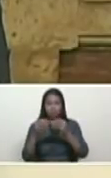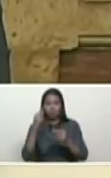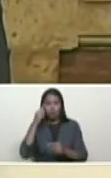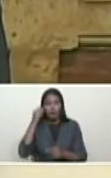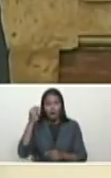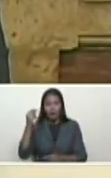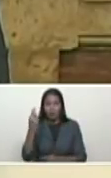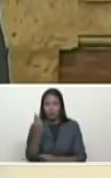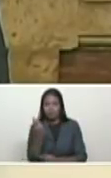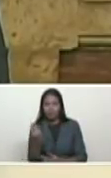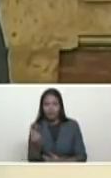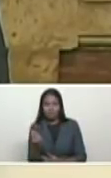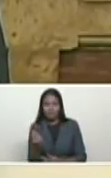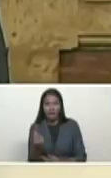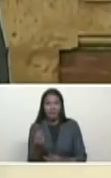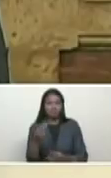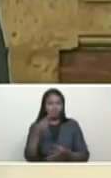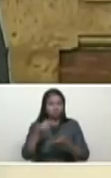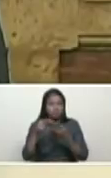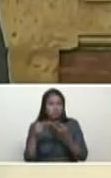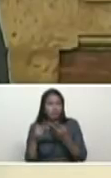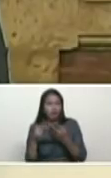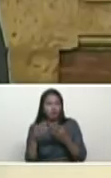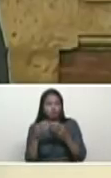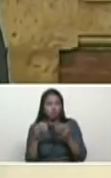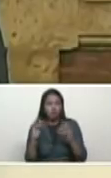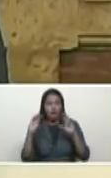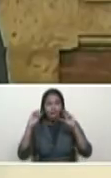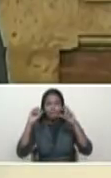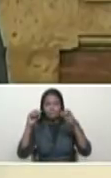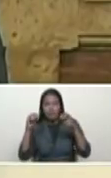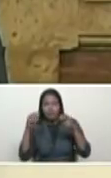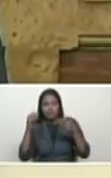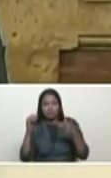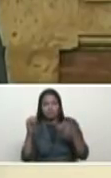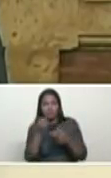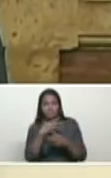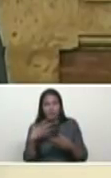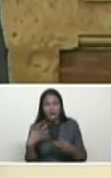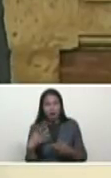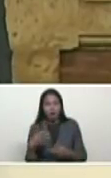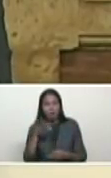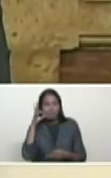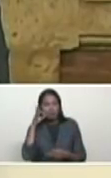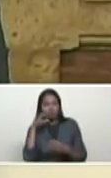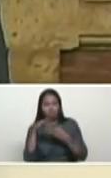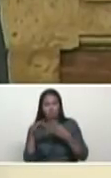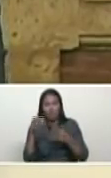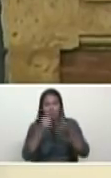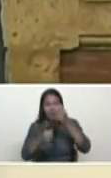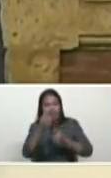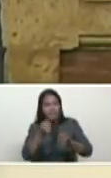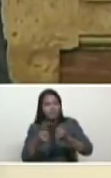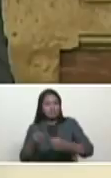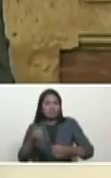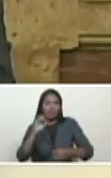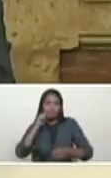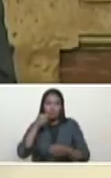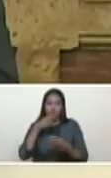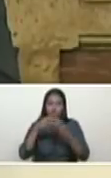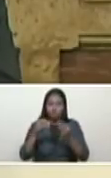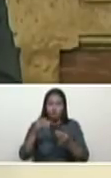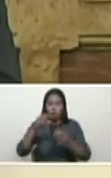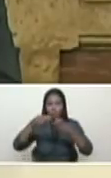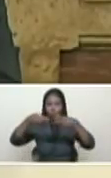todos los granos todo el maíz blanco todo el mar amarillo toda la leche toda la carne todo el pollo todo todo todo producirlo